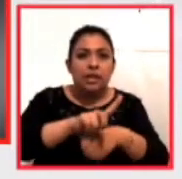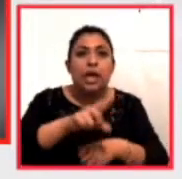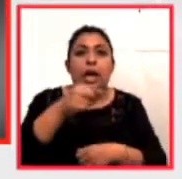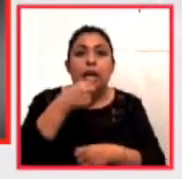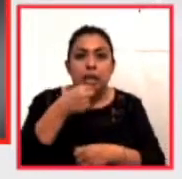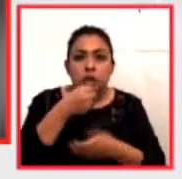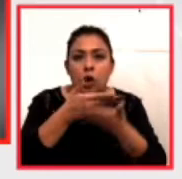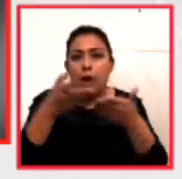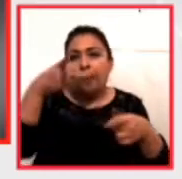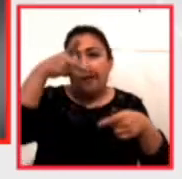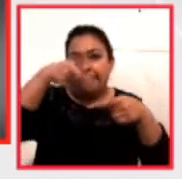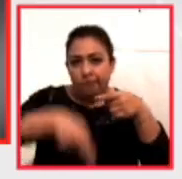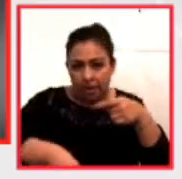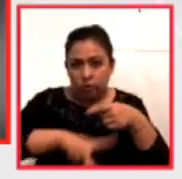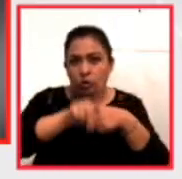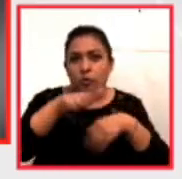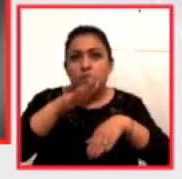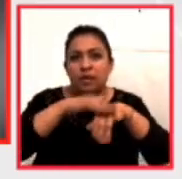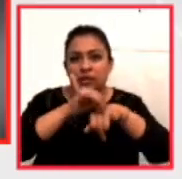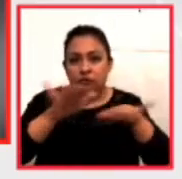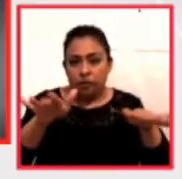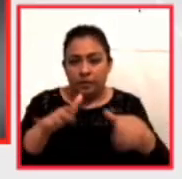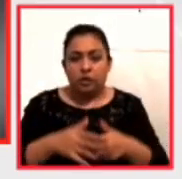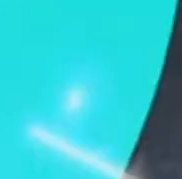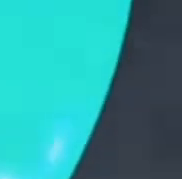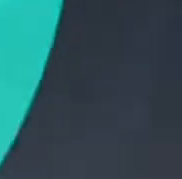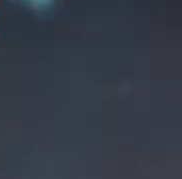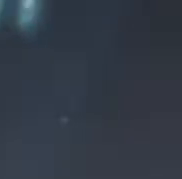Momento para hacer una pausa. Tenemos más al volver.